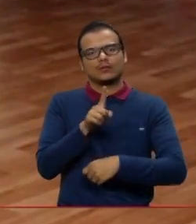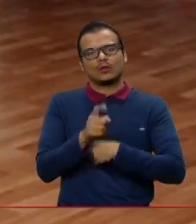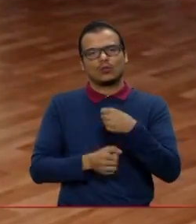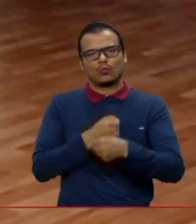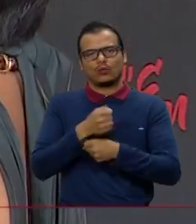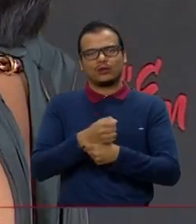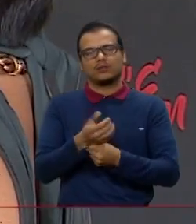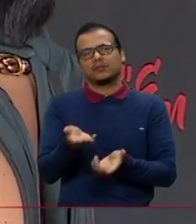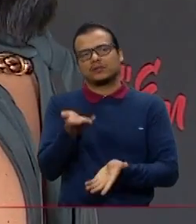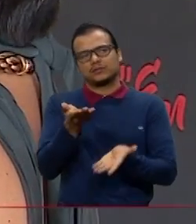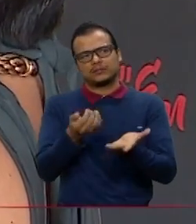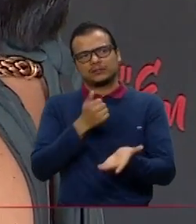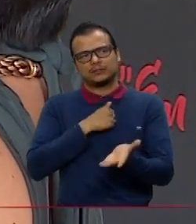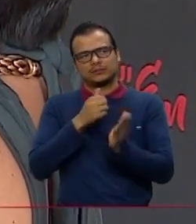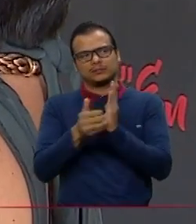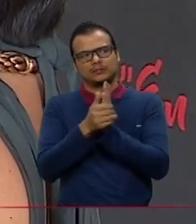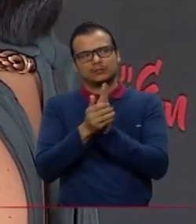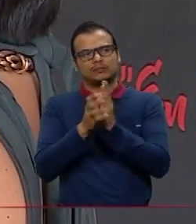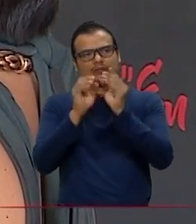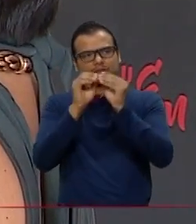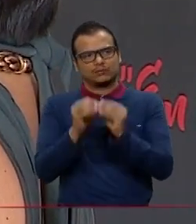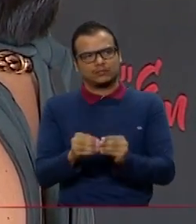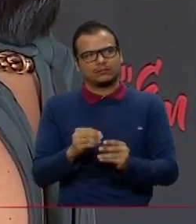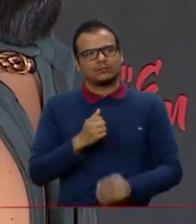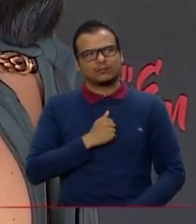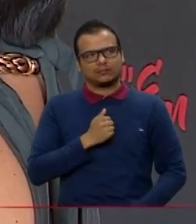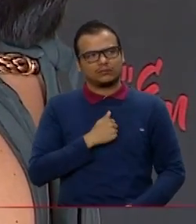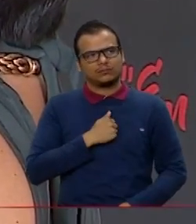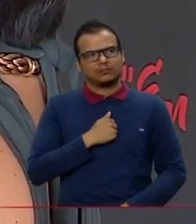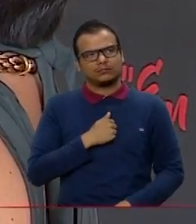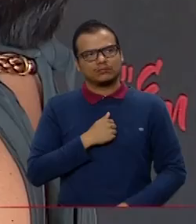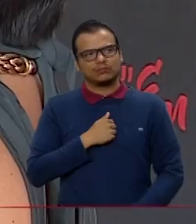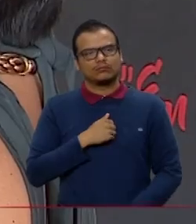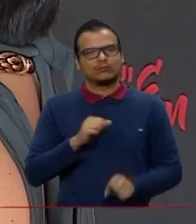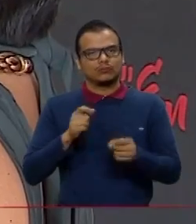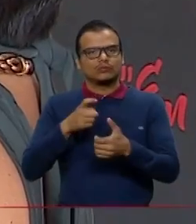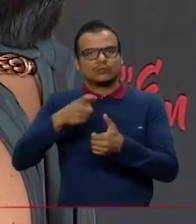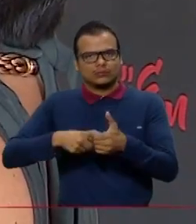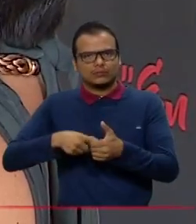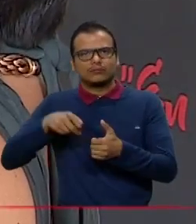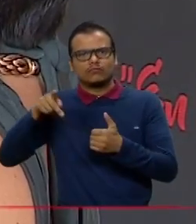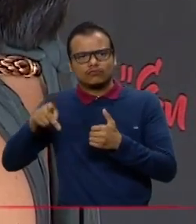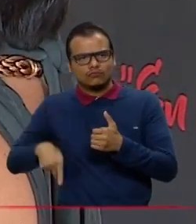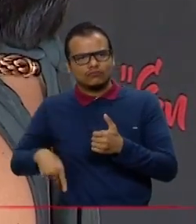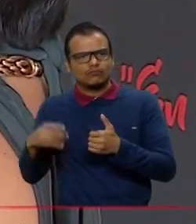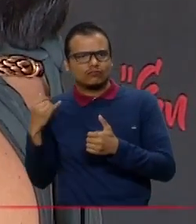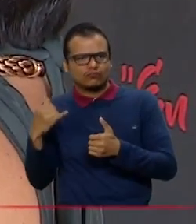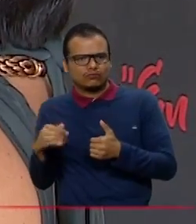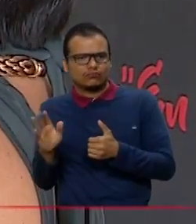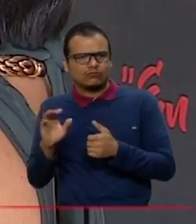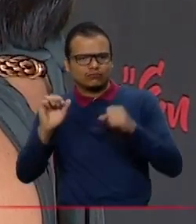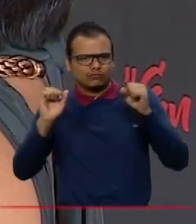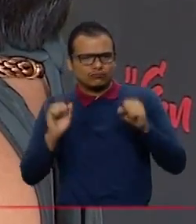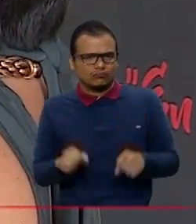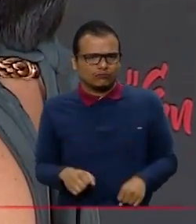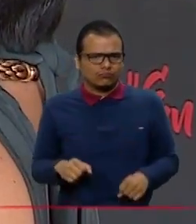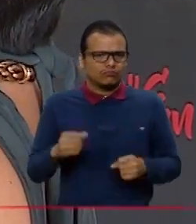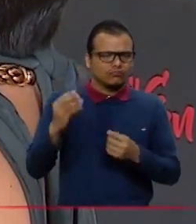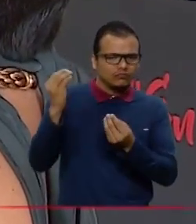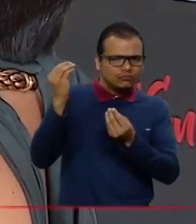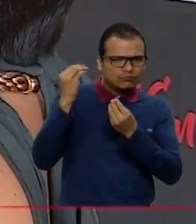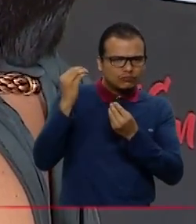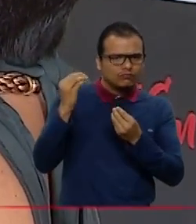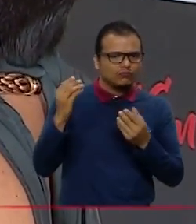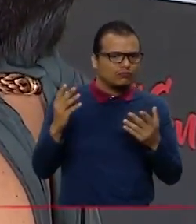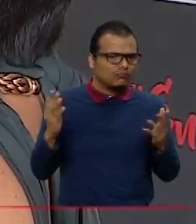depende de sus habilidades técnicas Y eso pues tienes a que te quedes en la compañía con él que justamente por su formación y lo que me va a